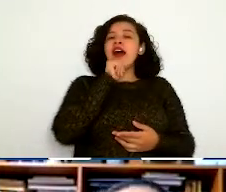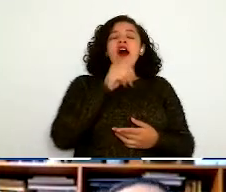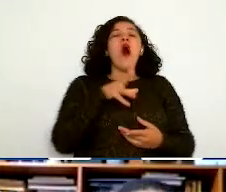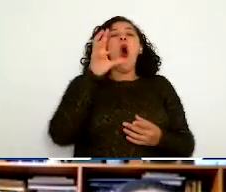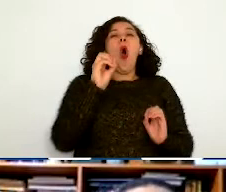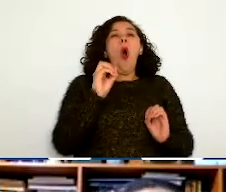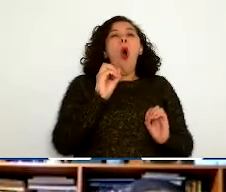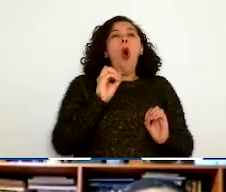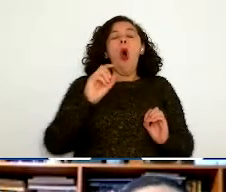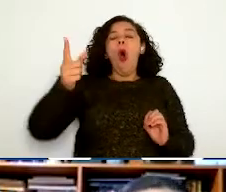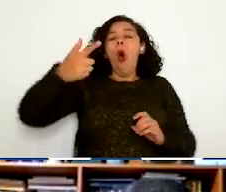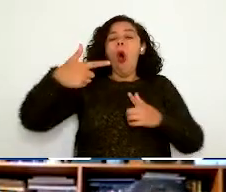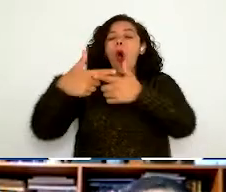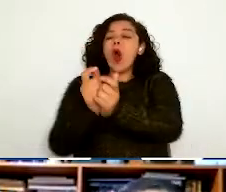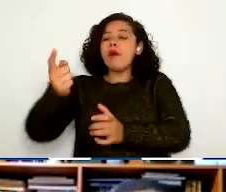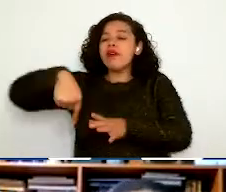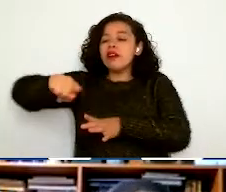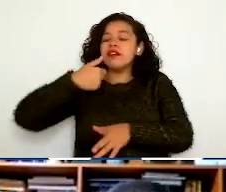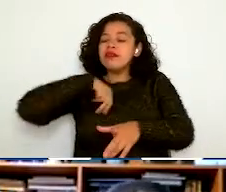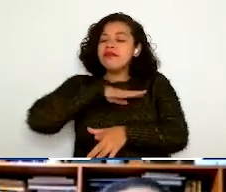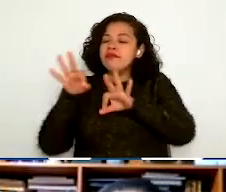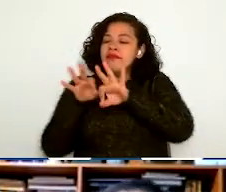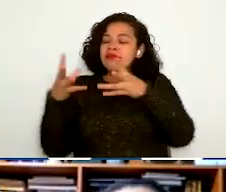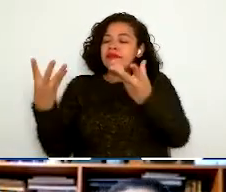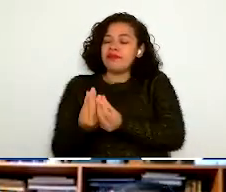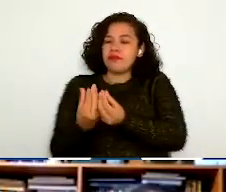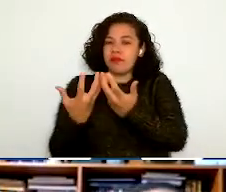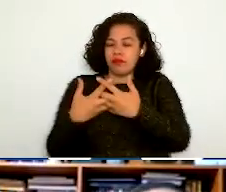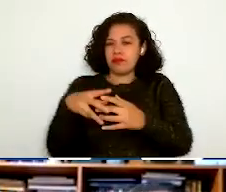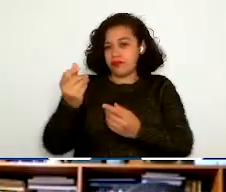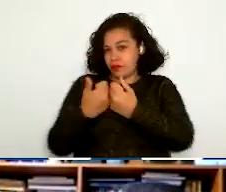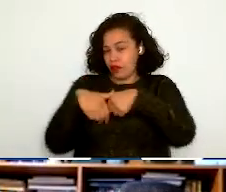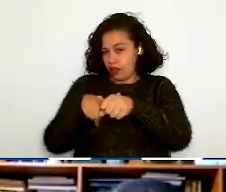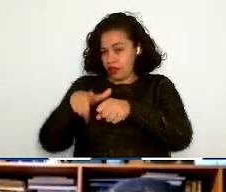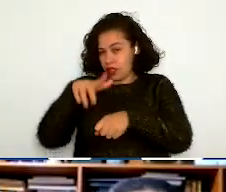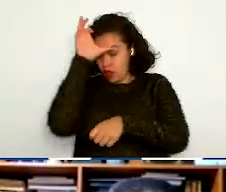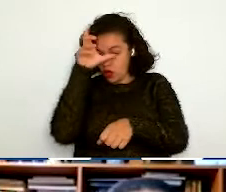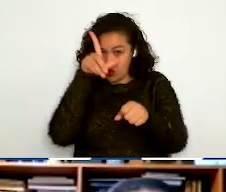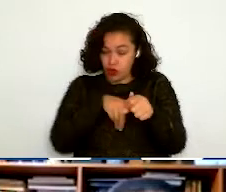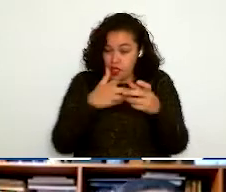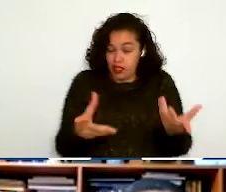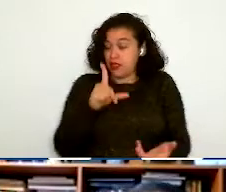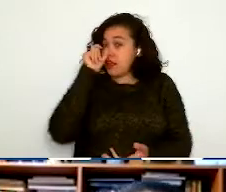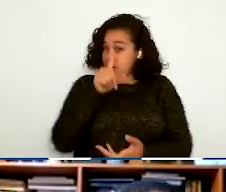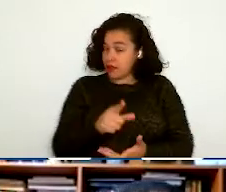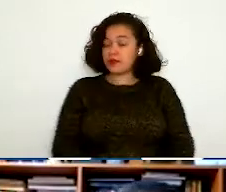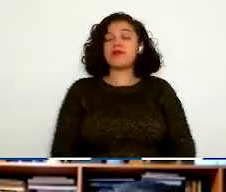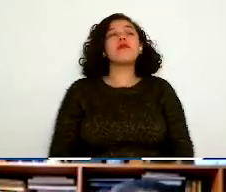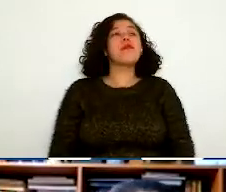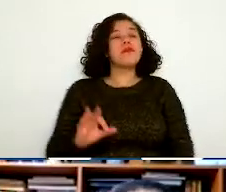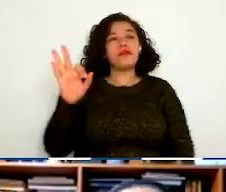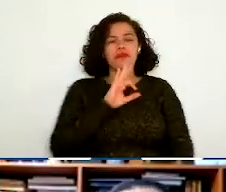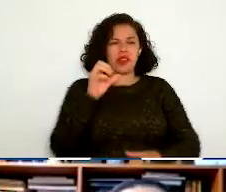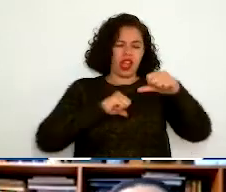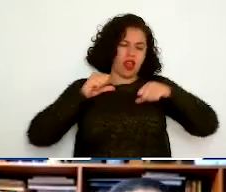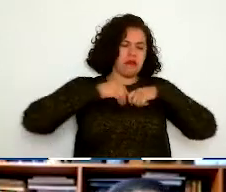función de la población con la que estoy trabajando. Ya hablo socialmente, culturalmente, ¿no? Puede ser una actividad muy bien